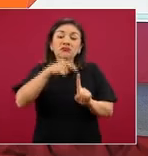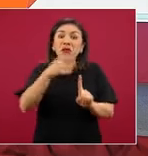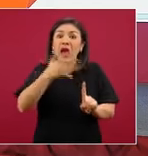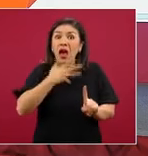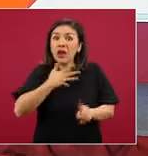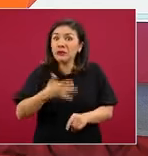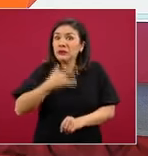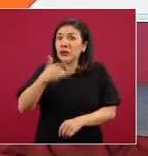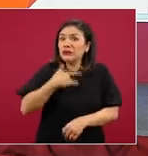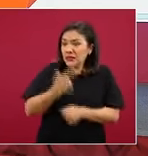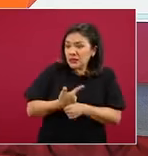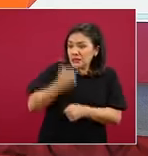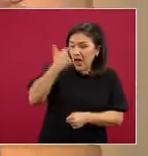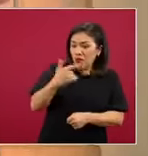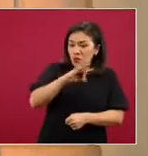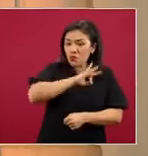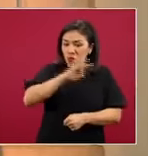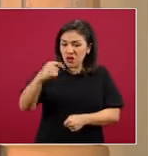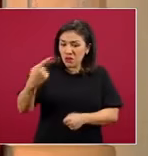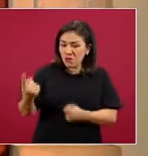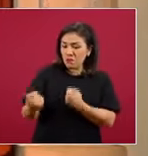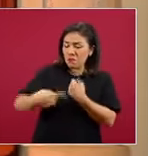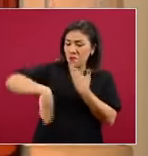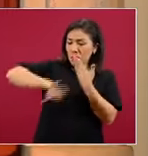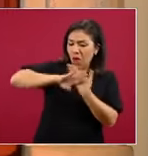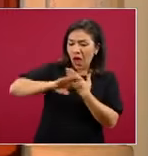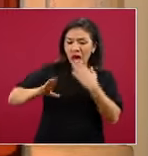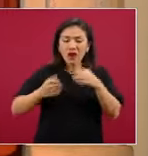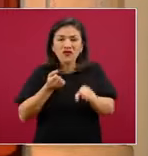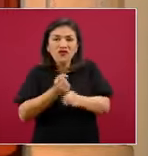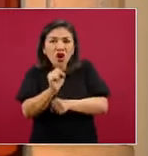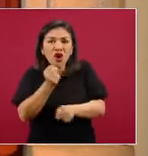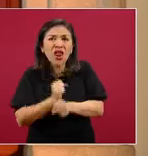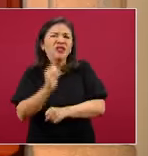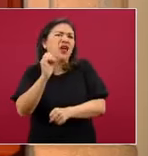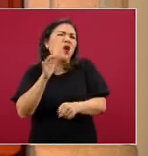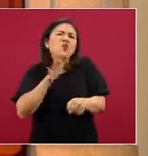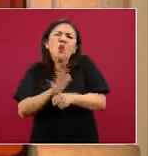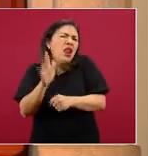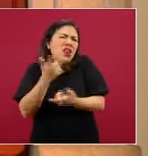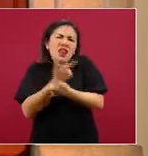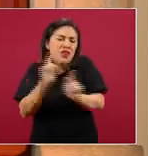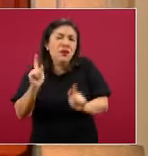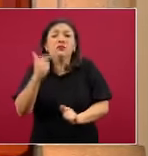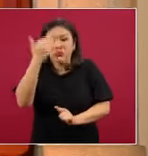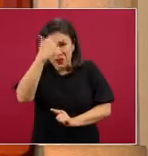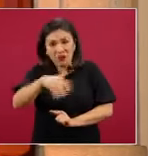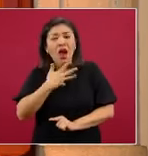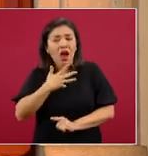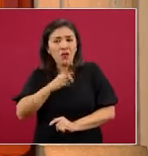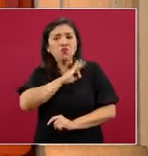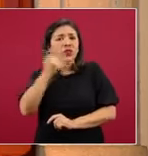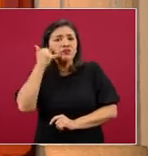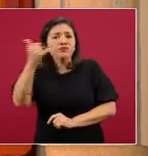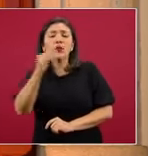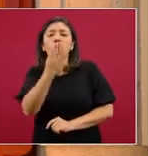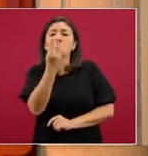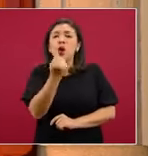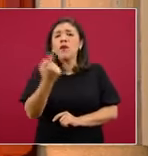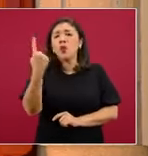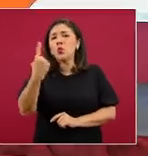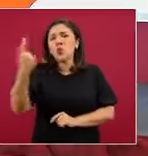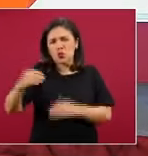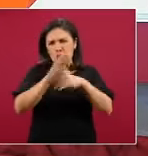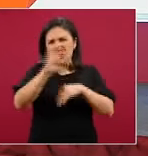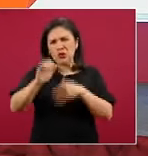tenga el riesgo de este tipo de violencia o de cualquier otro tipo de violencia, que sepa que están las líneas del 911 con